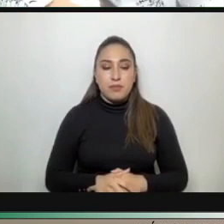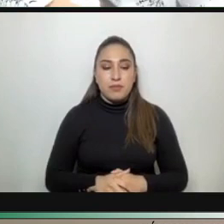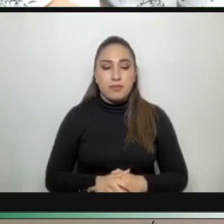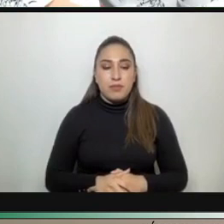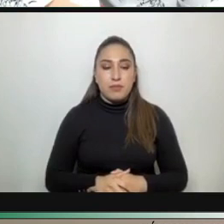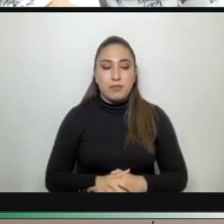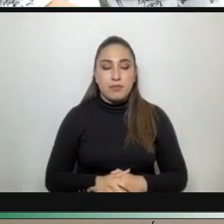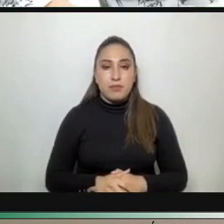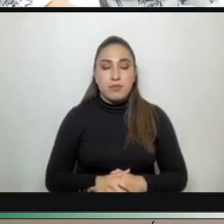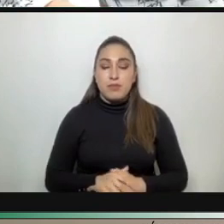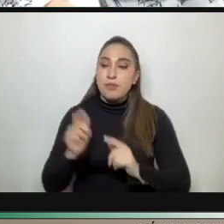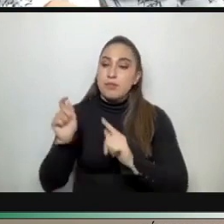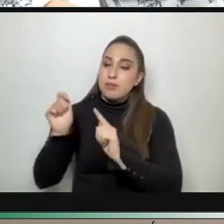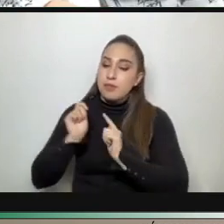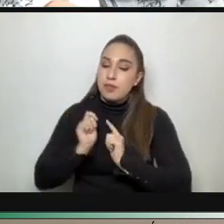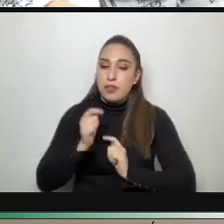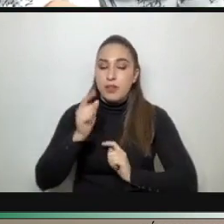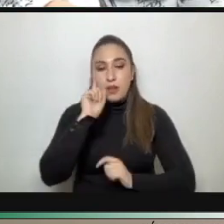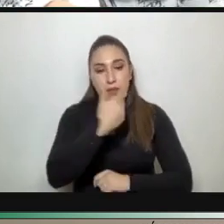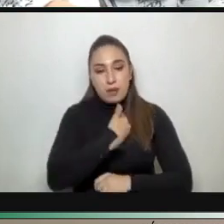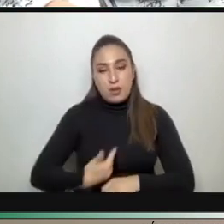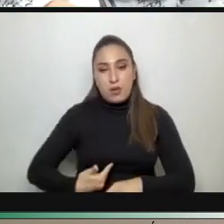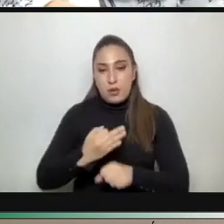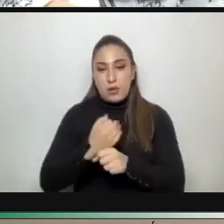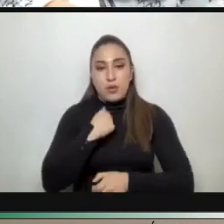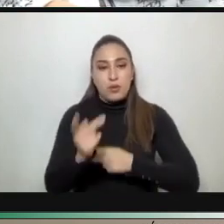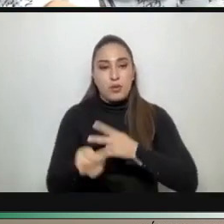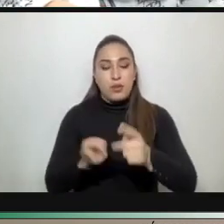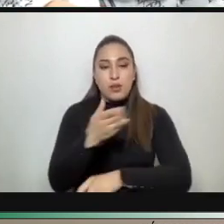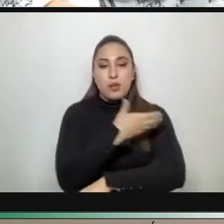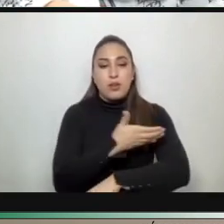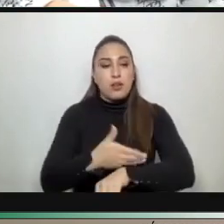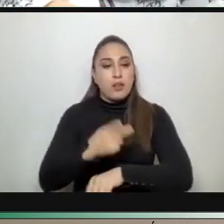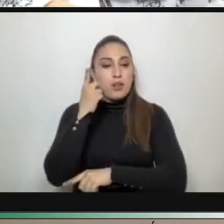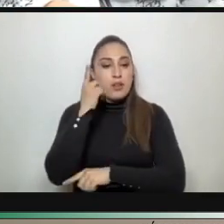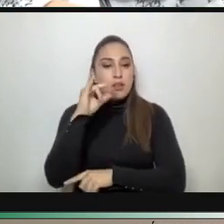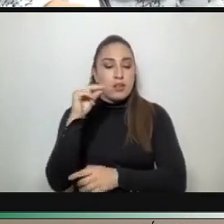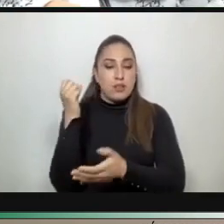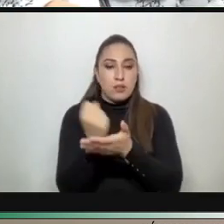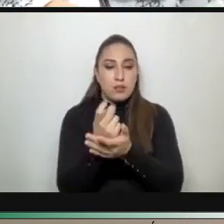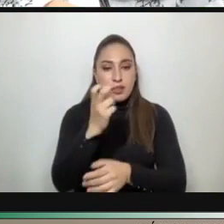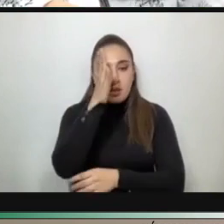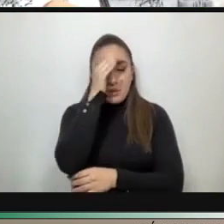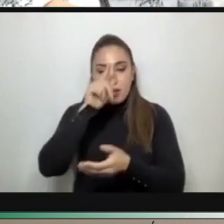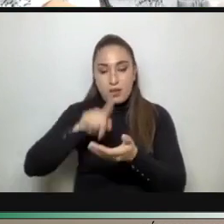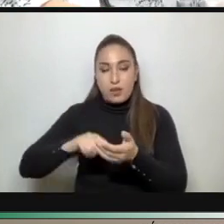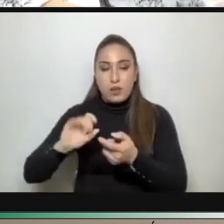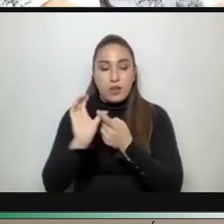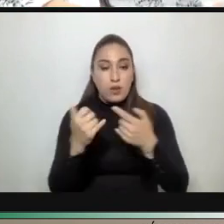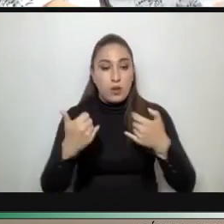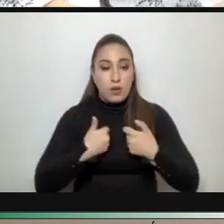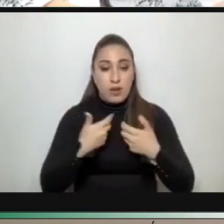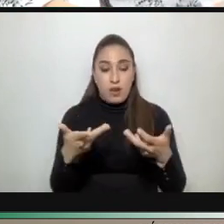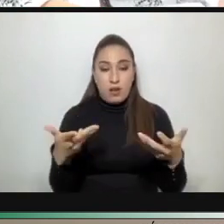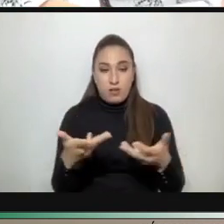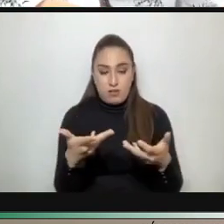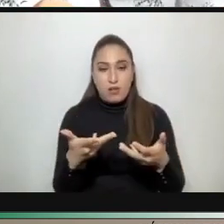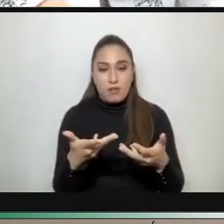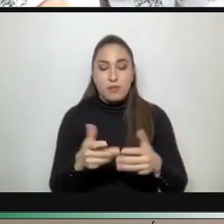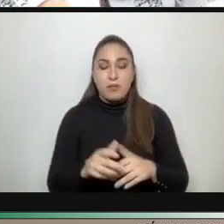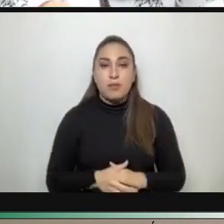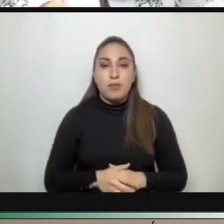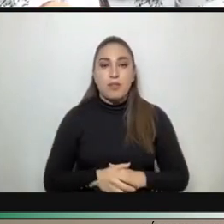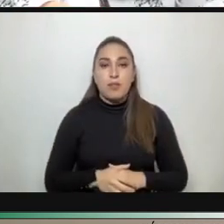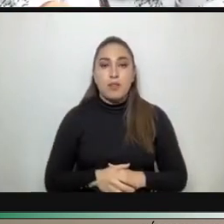Por instrucción de la presidencia, en votación nominal, se pregunta si es de aprobarse el acuerdo parlamentario de la Comisión de Juventud del Congreso de la Ciudad de